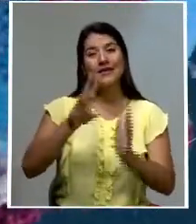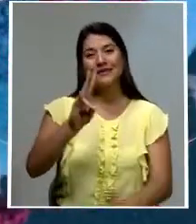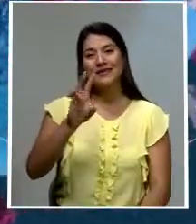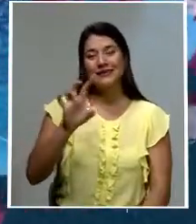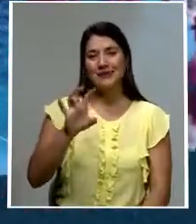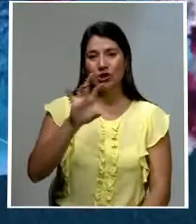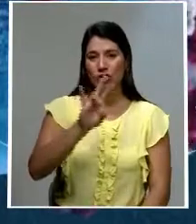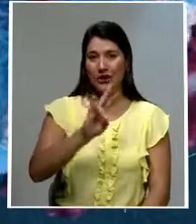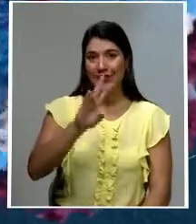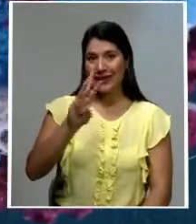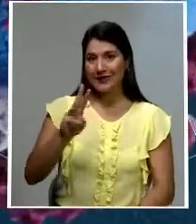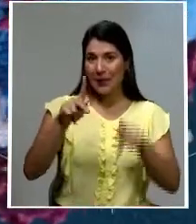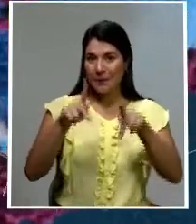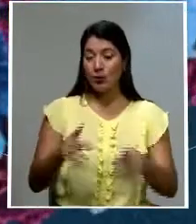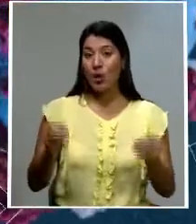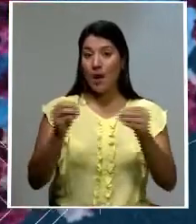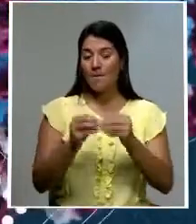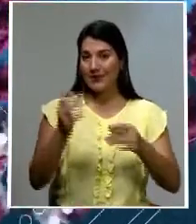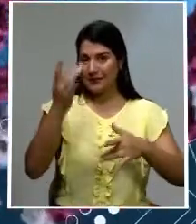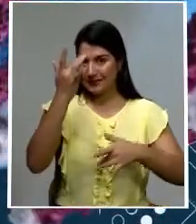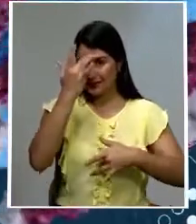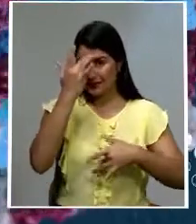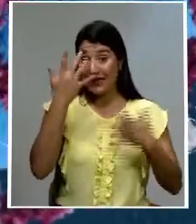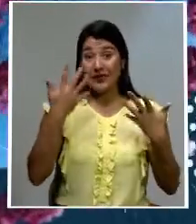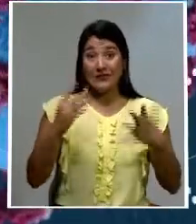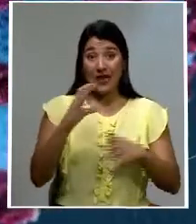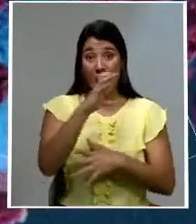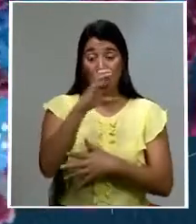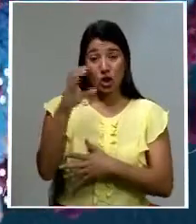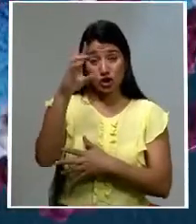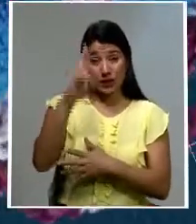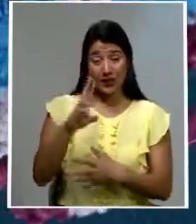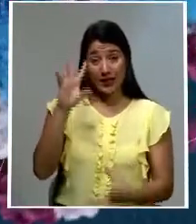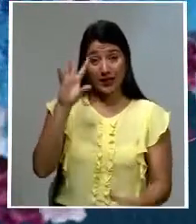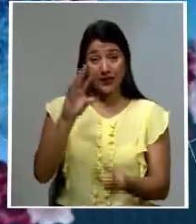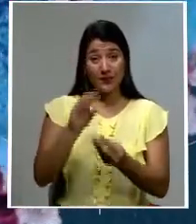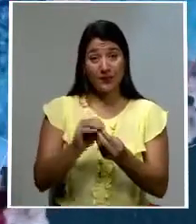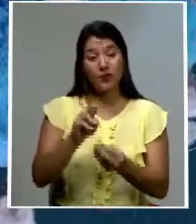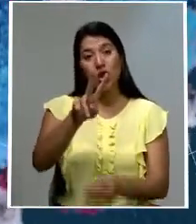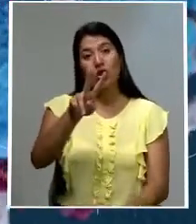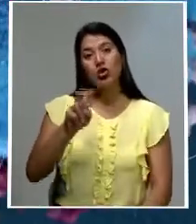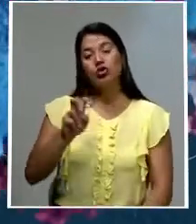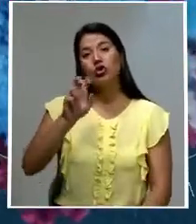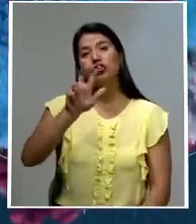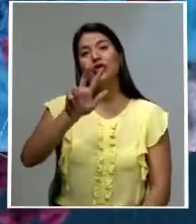1.776 nuevos casos y en total el país llega a